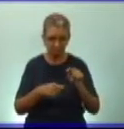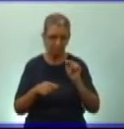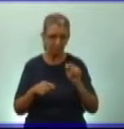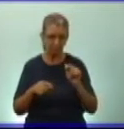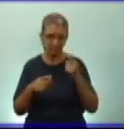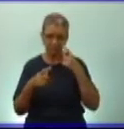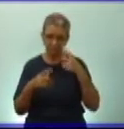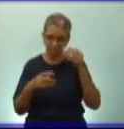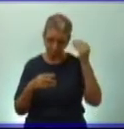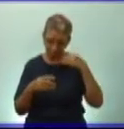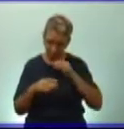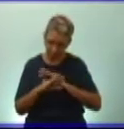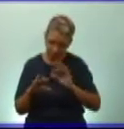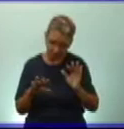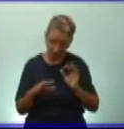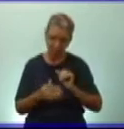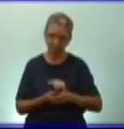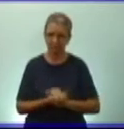este momento.